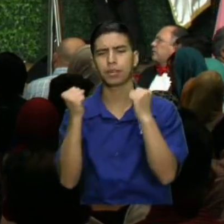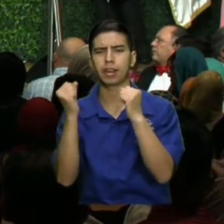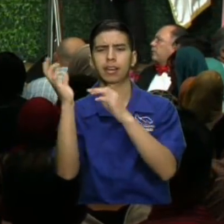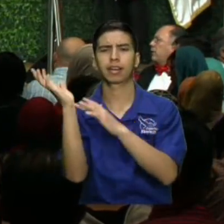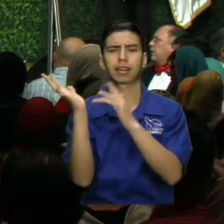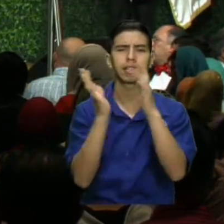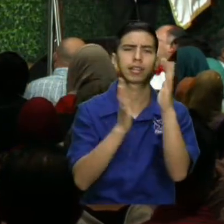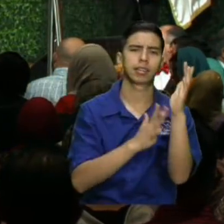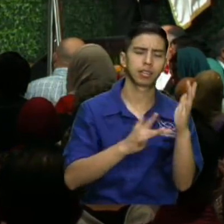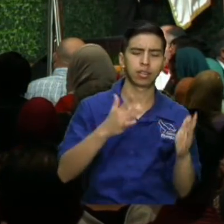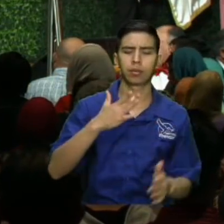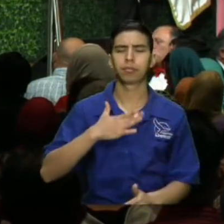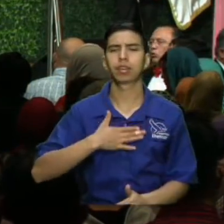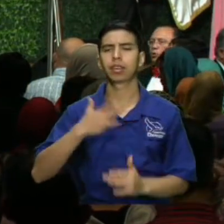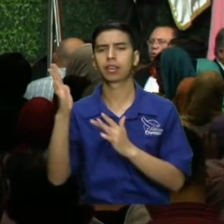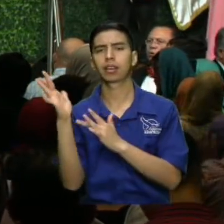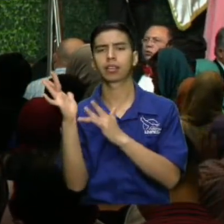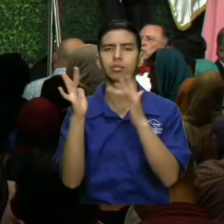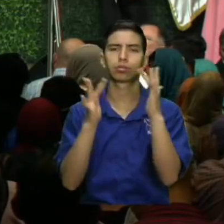Mi